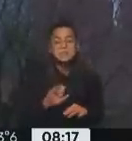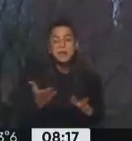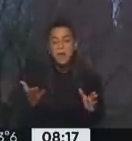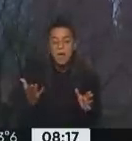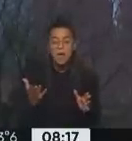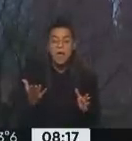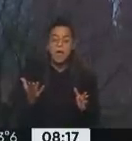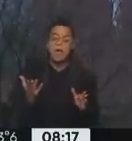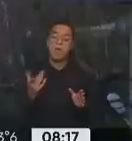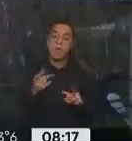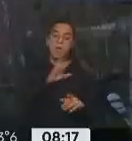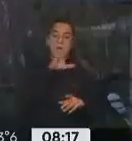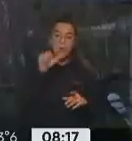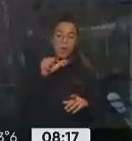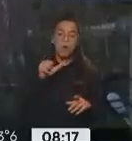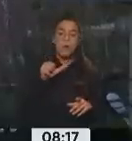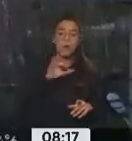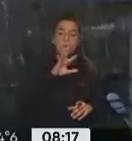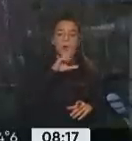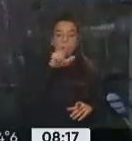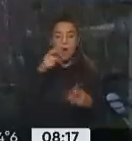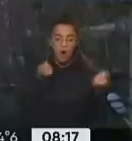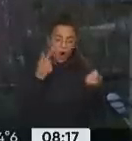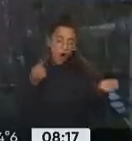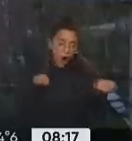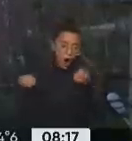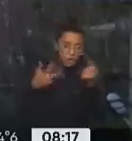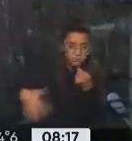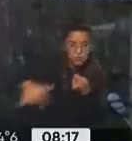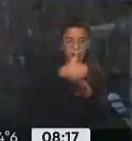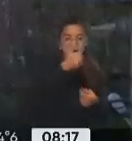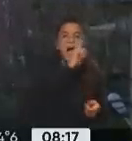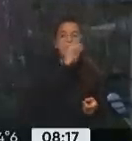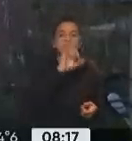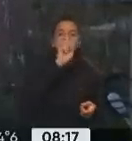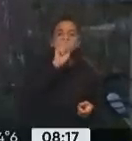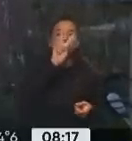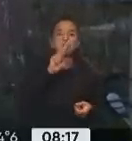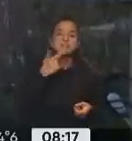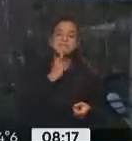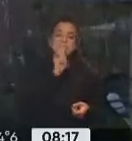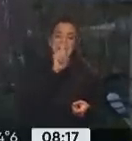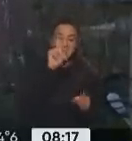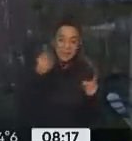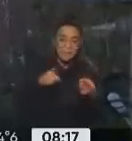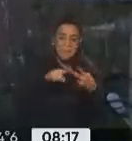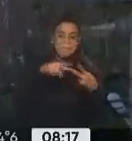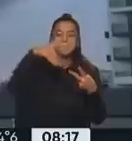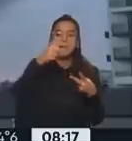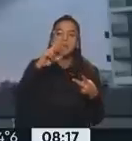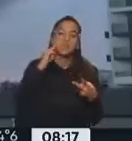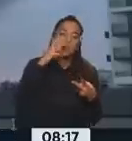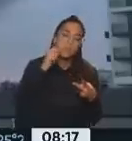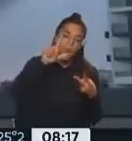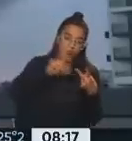va a permitir que rusia tome todo el total control de asof tal y por qué no también de mariupol un antes y un después